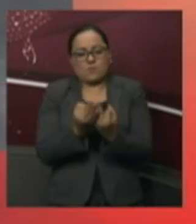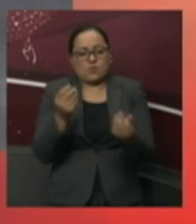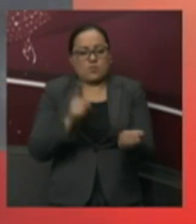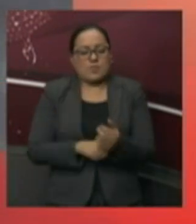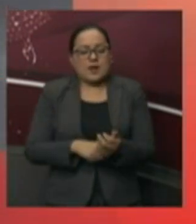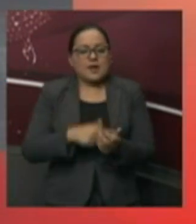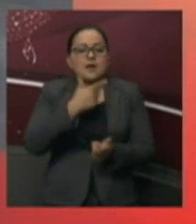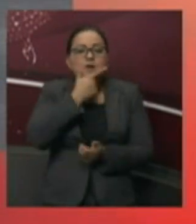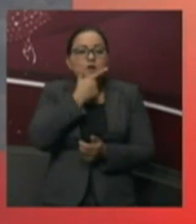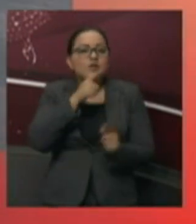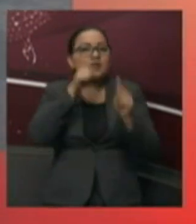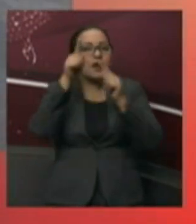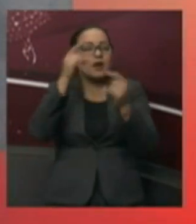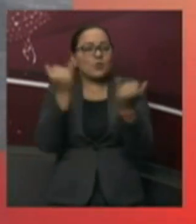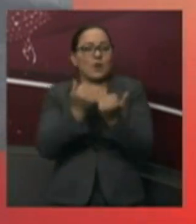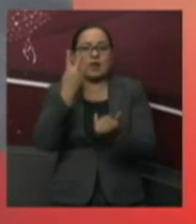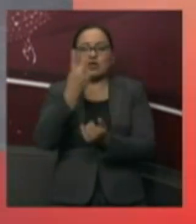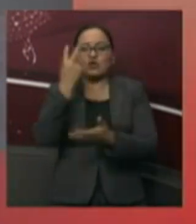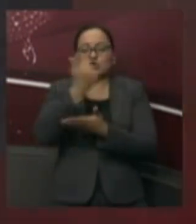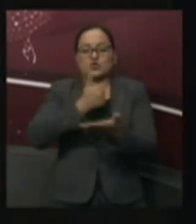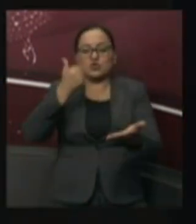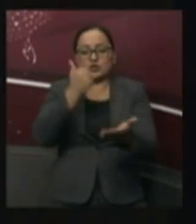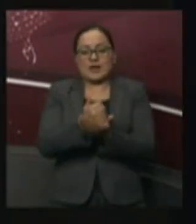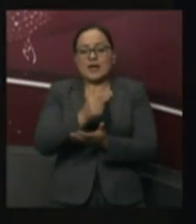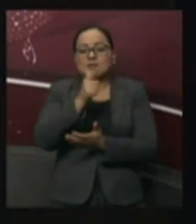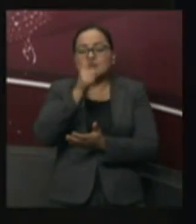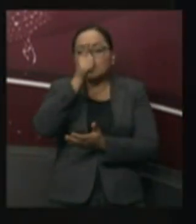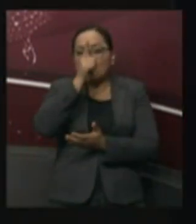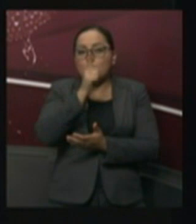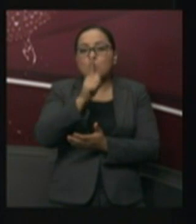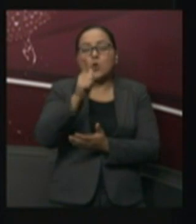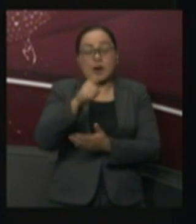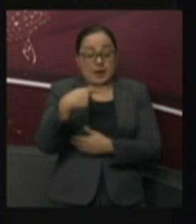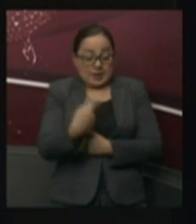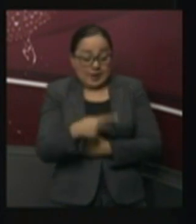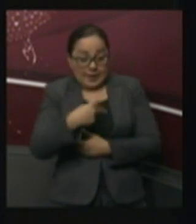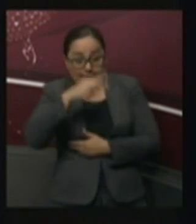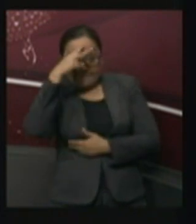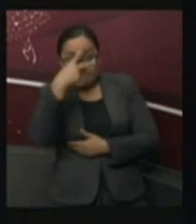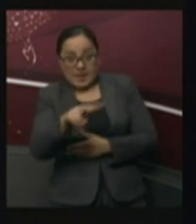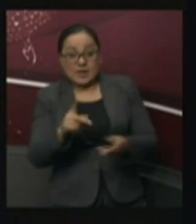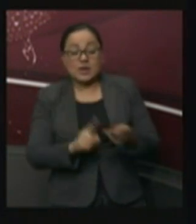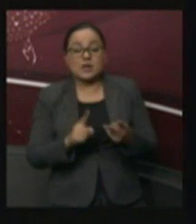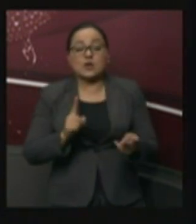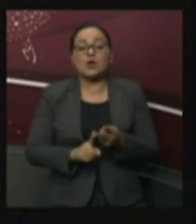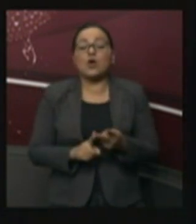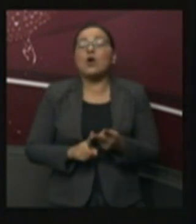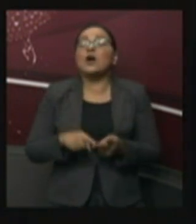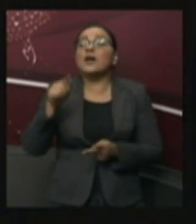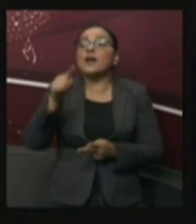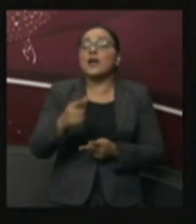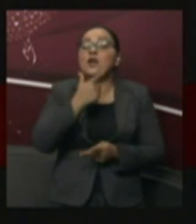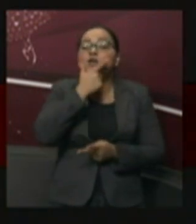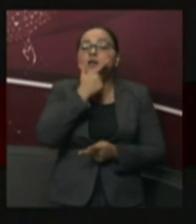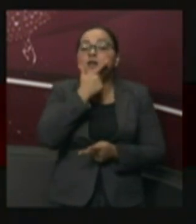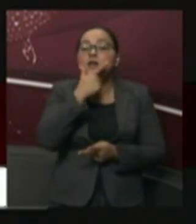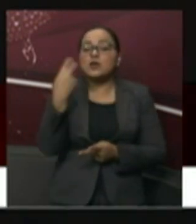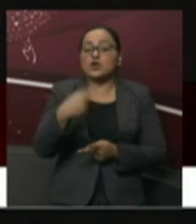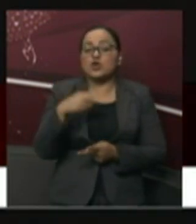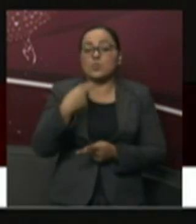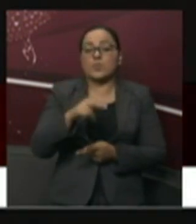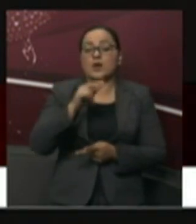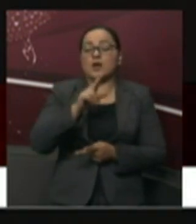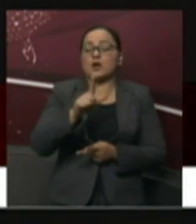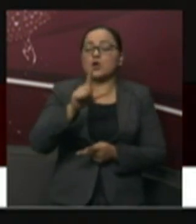Londres también. Hay dos ciudades lunares en la Tierra, es México y Londres. Londres viene de una palabra interesantísima que es Lunduan,